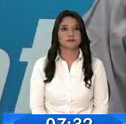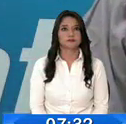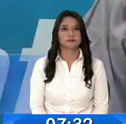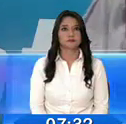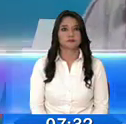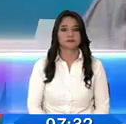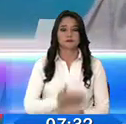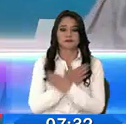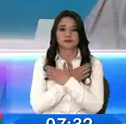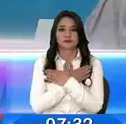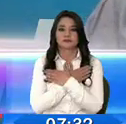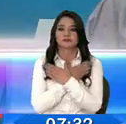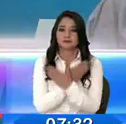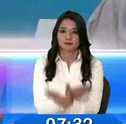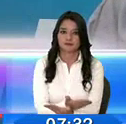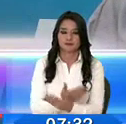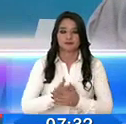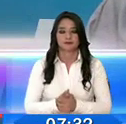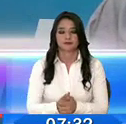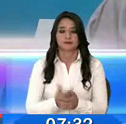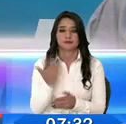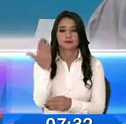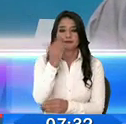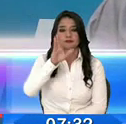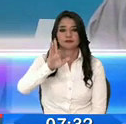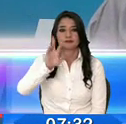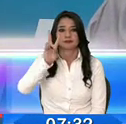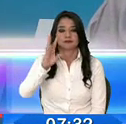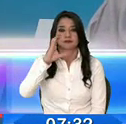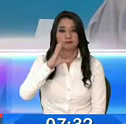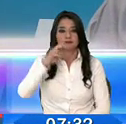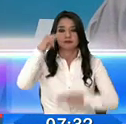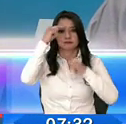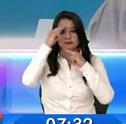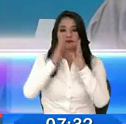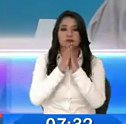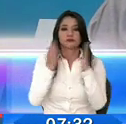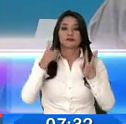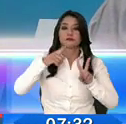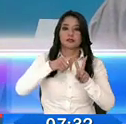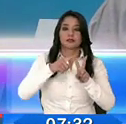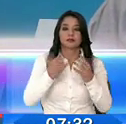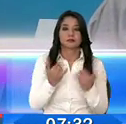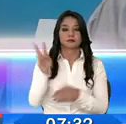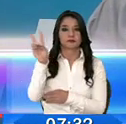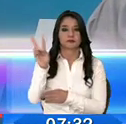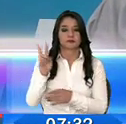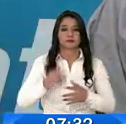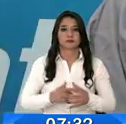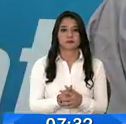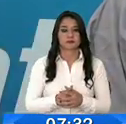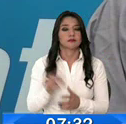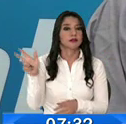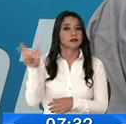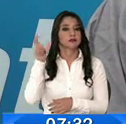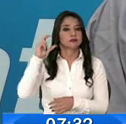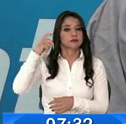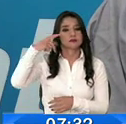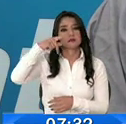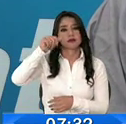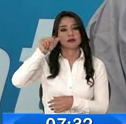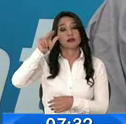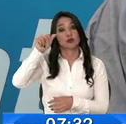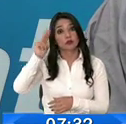un saludo cordial y afectuoso a los televidentes de televicentro noticiero el comercio tb este viernes y a los oyentes de platinum a